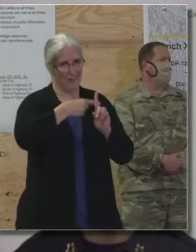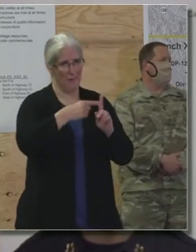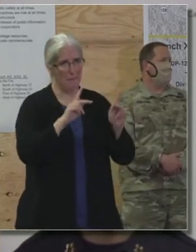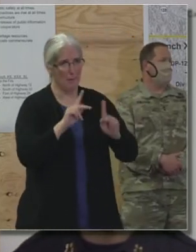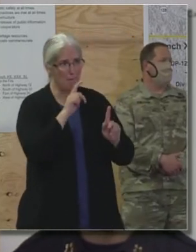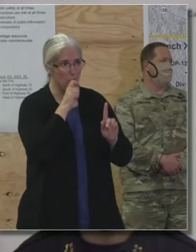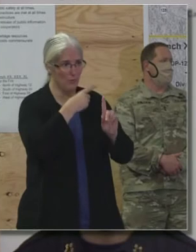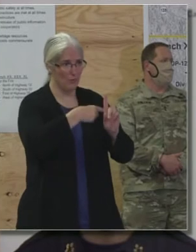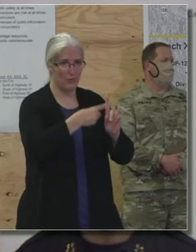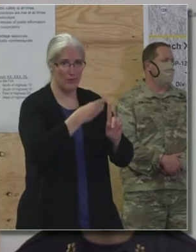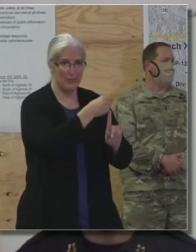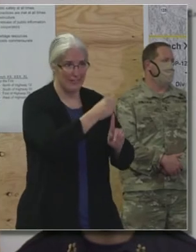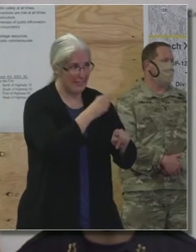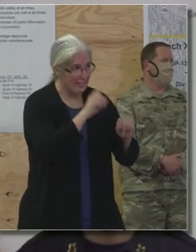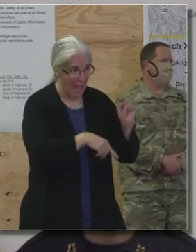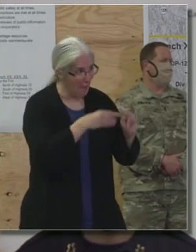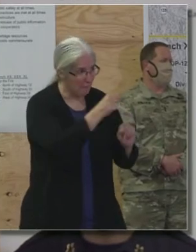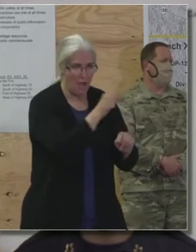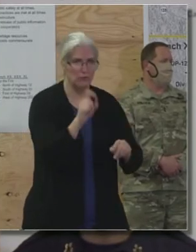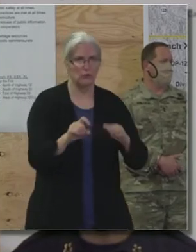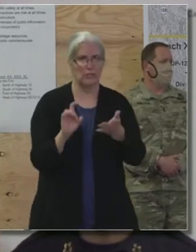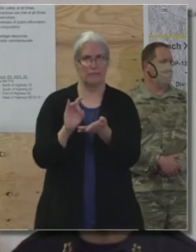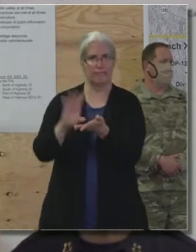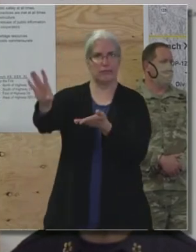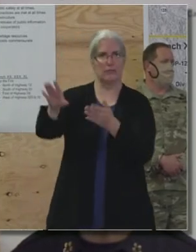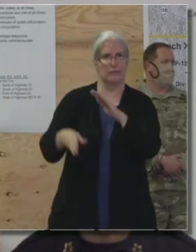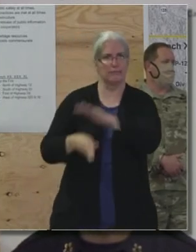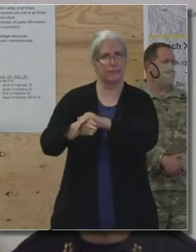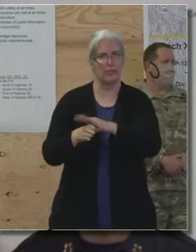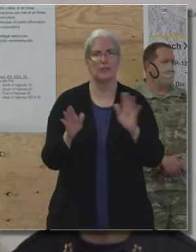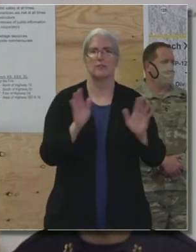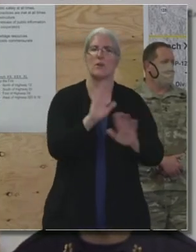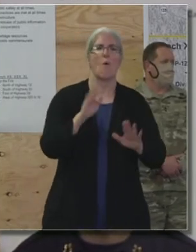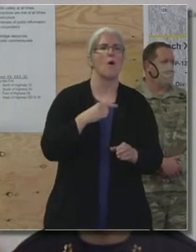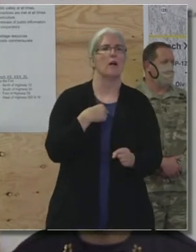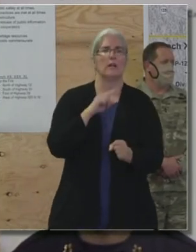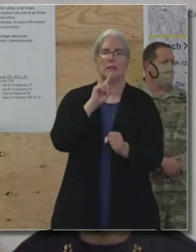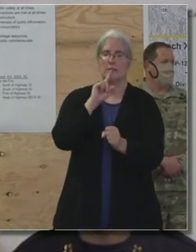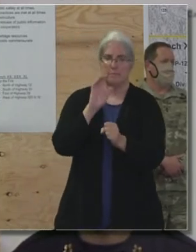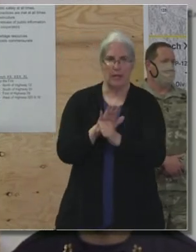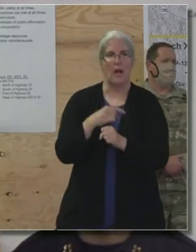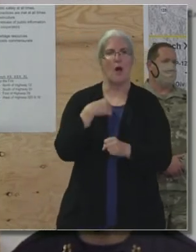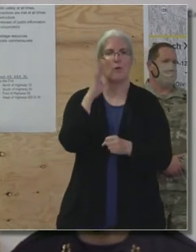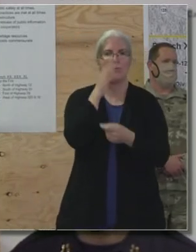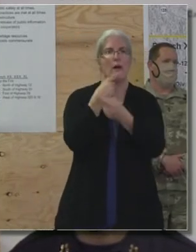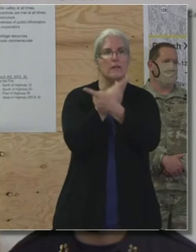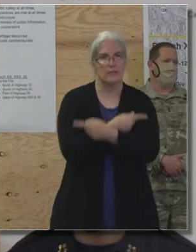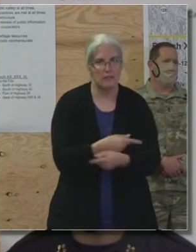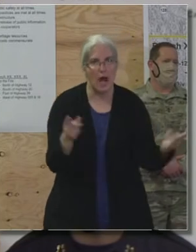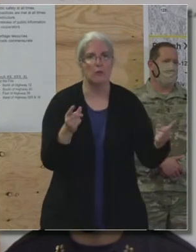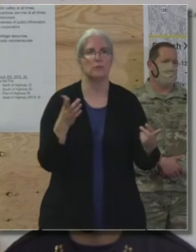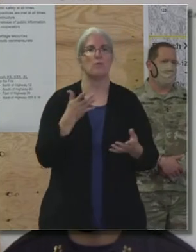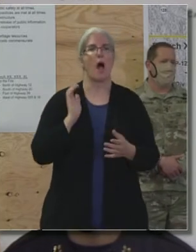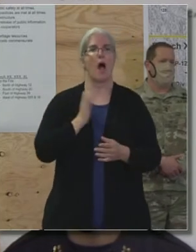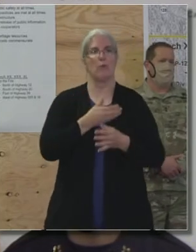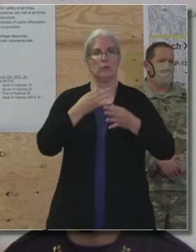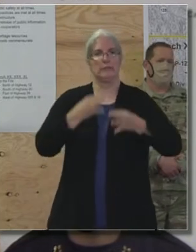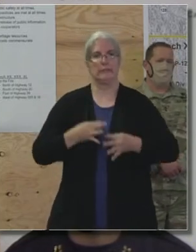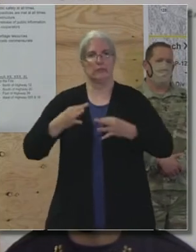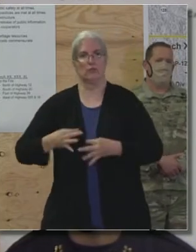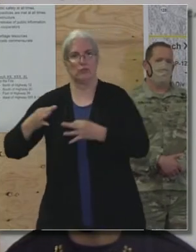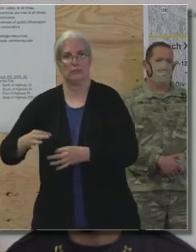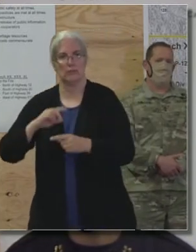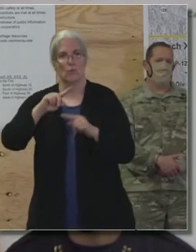estamos comprometidos a avanzar las negociaciones y estoy comprometido a anunciar esos esfuerzos tan pronto estemos en posición